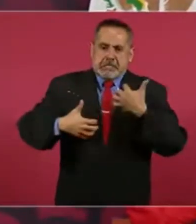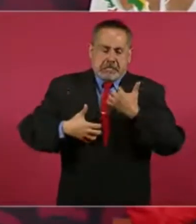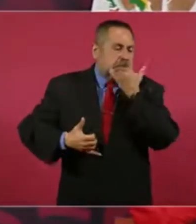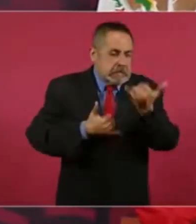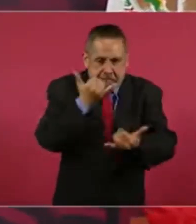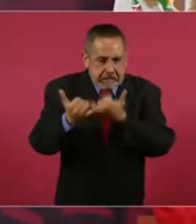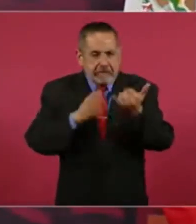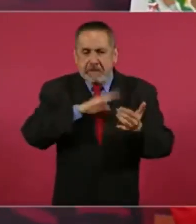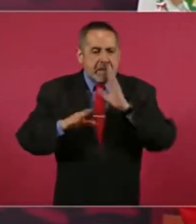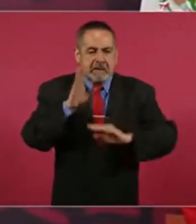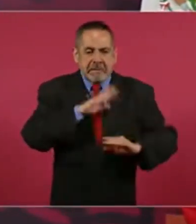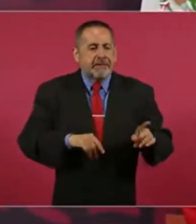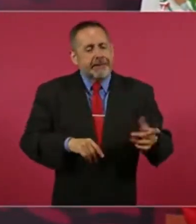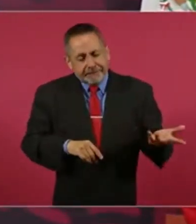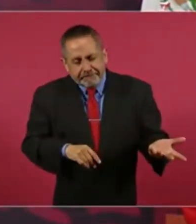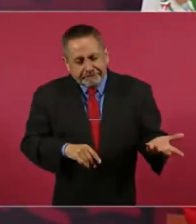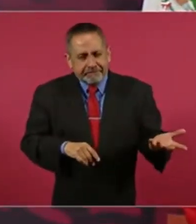cuando